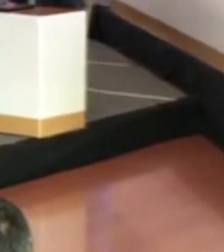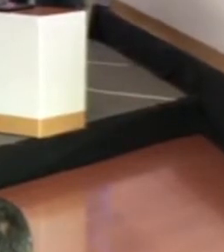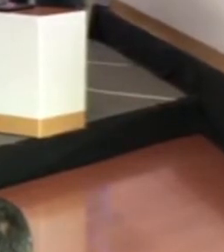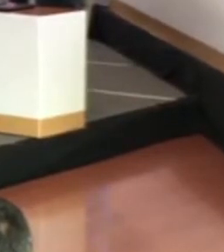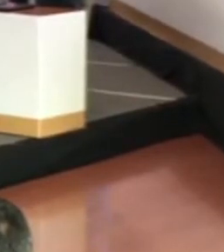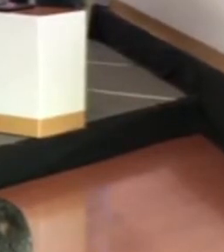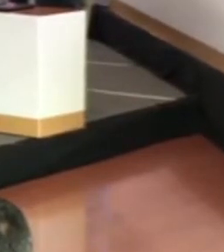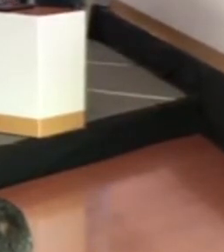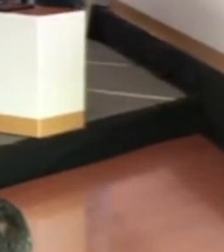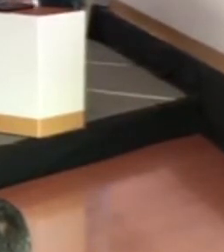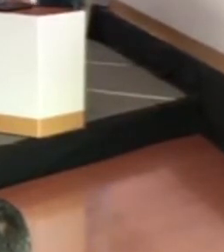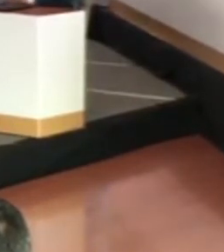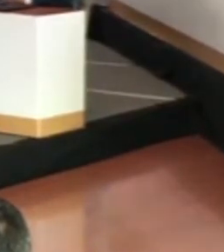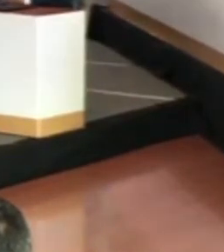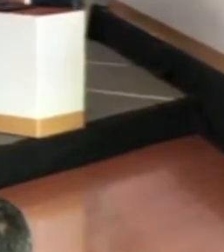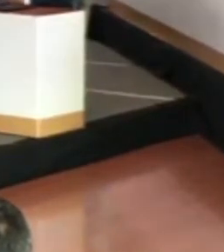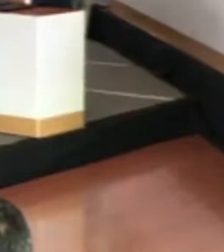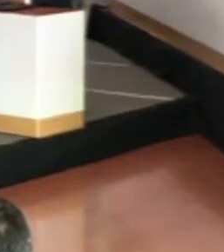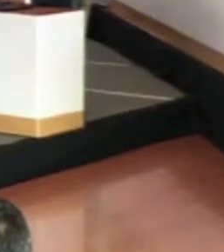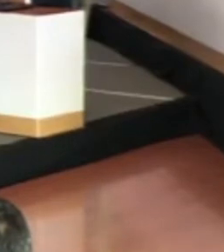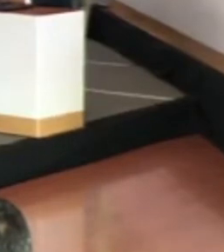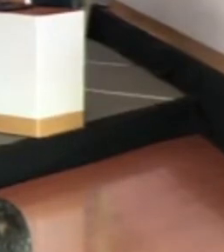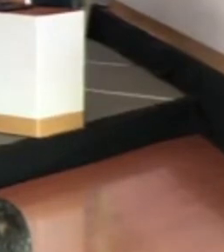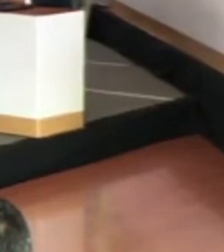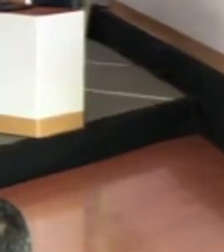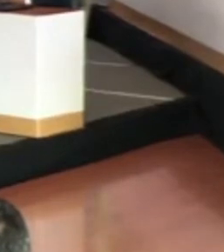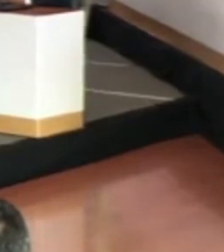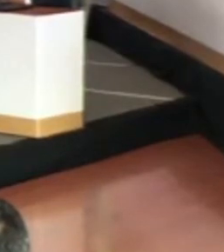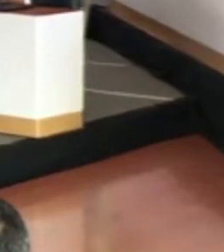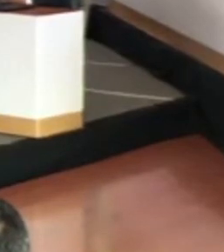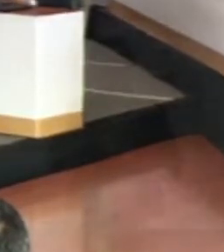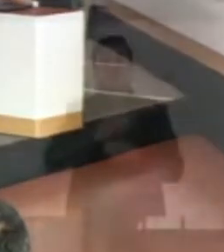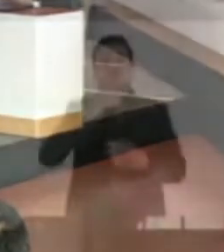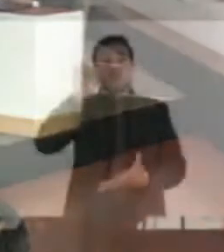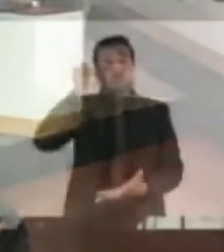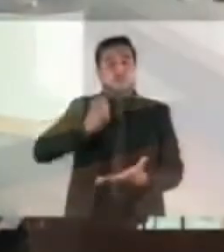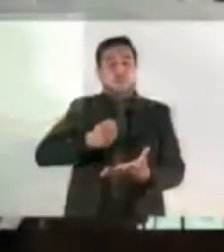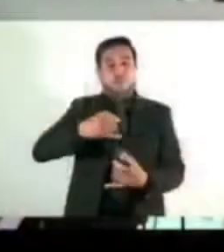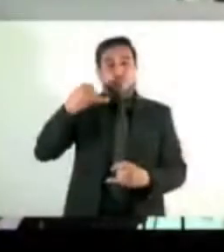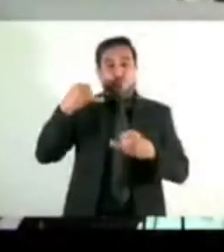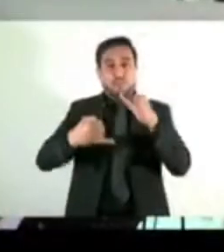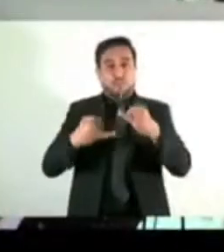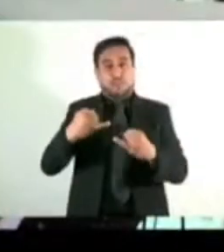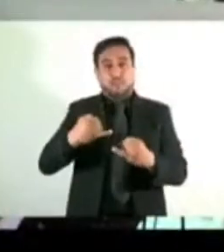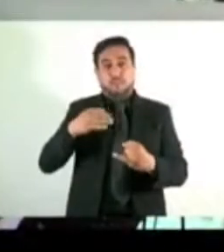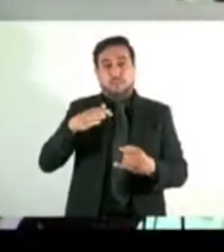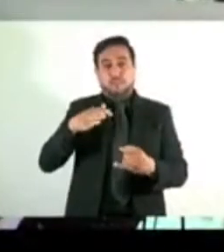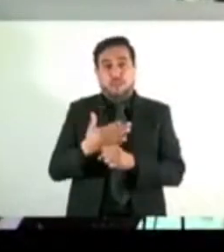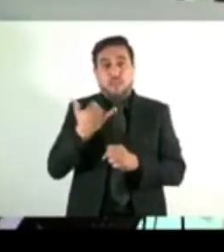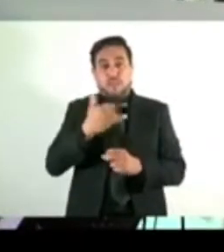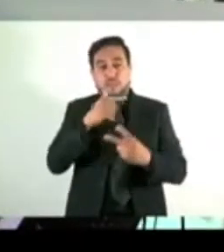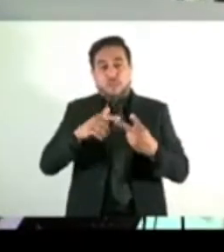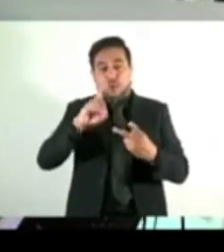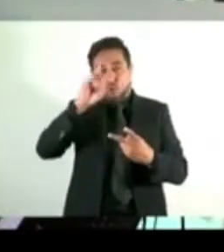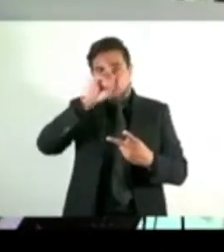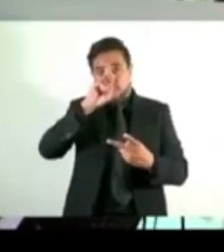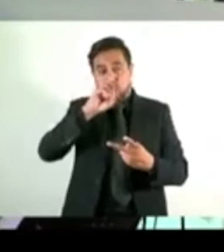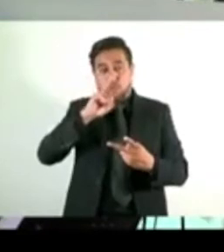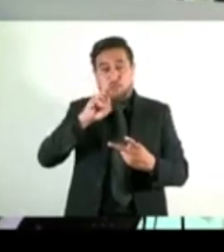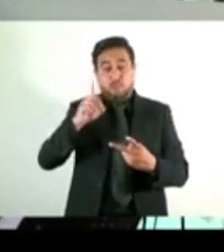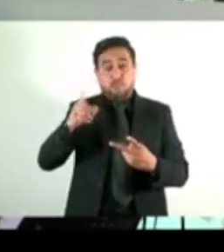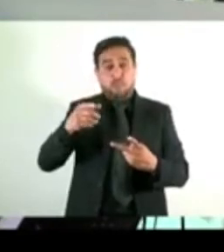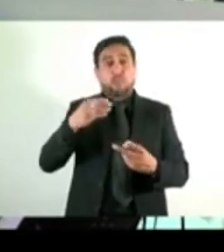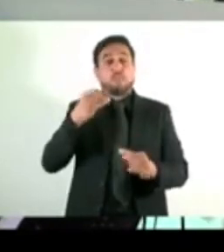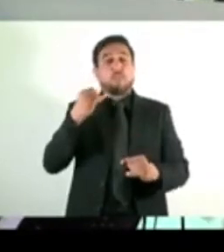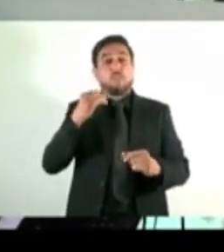secretario. Atendiendo a lo que se me indica, los señores secretarios del Supremo Tribunal de Justicia y el Consejo del Poder Judicial, en el sentido de que el